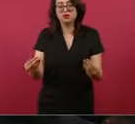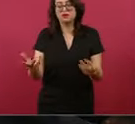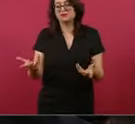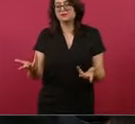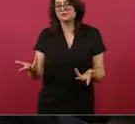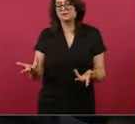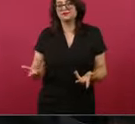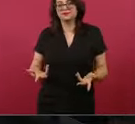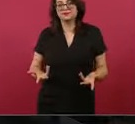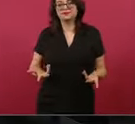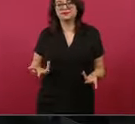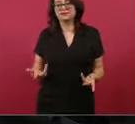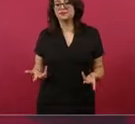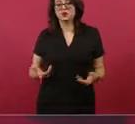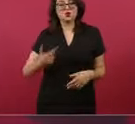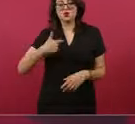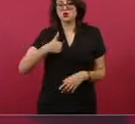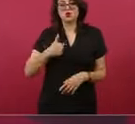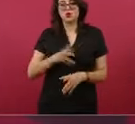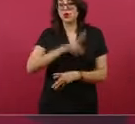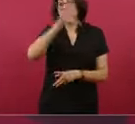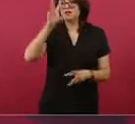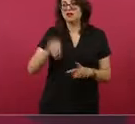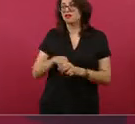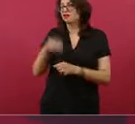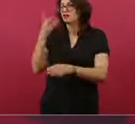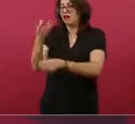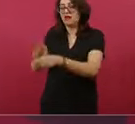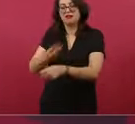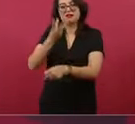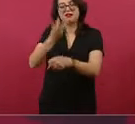de tierras y